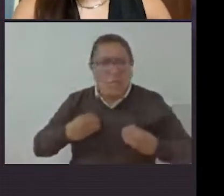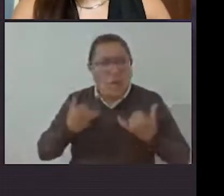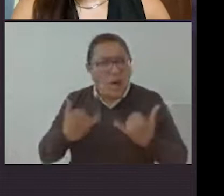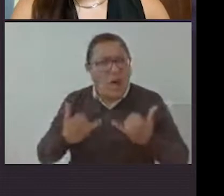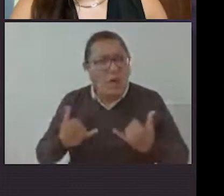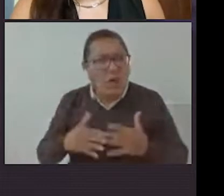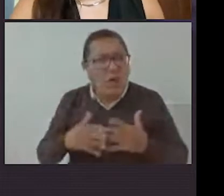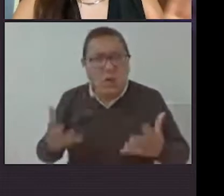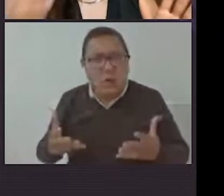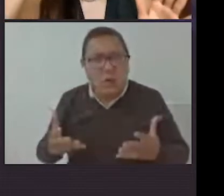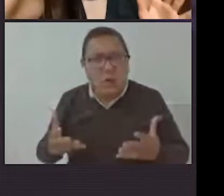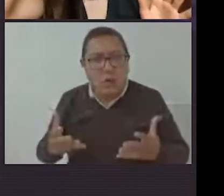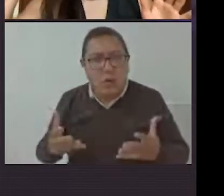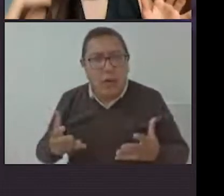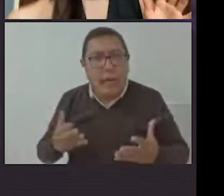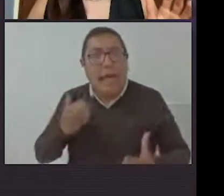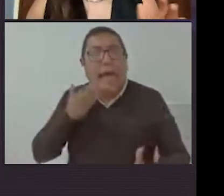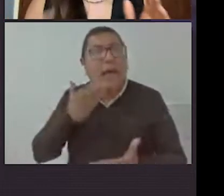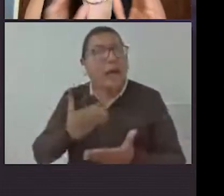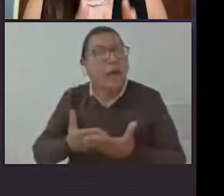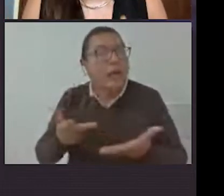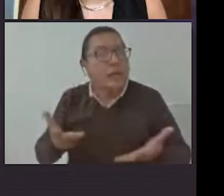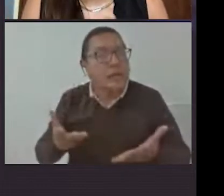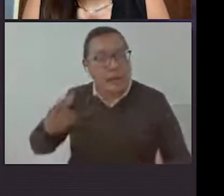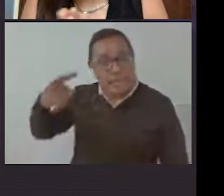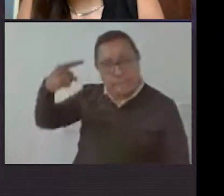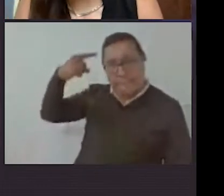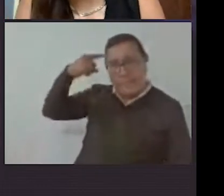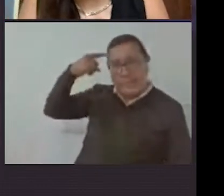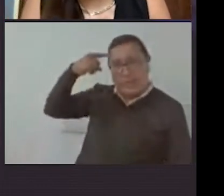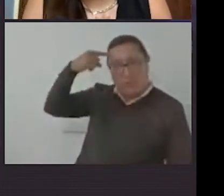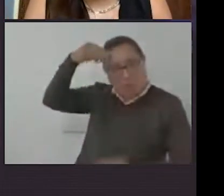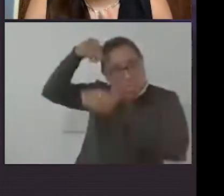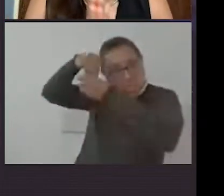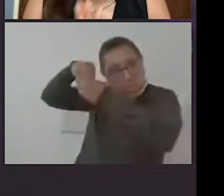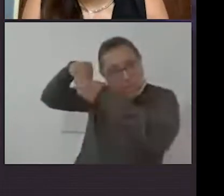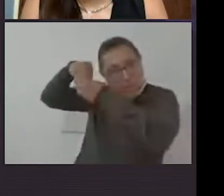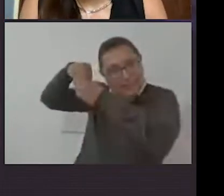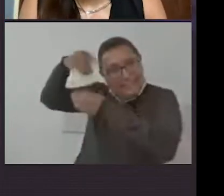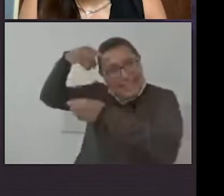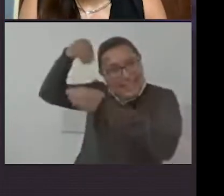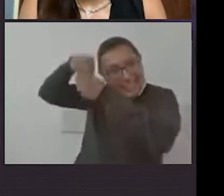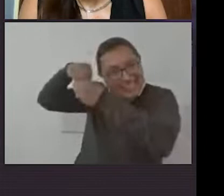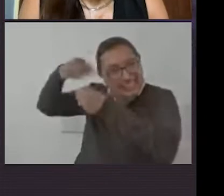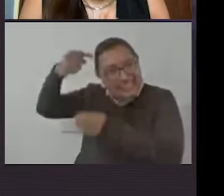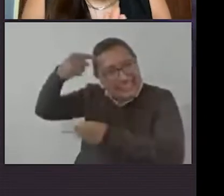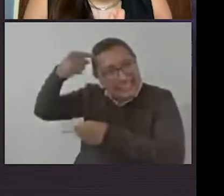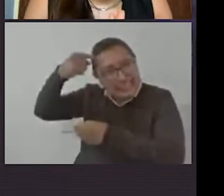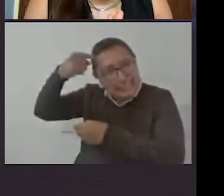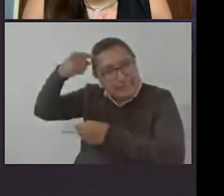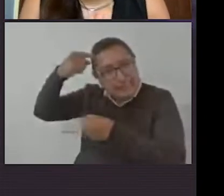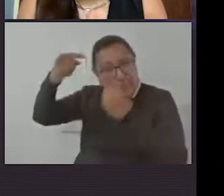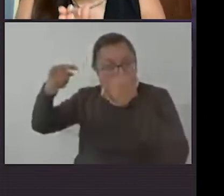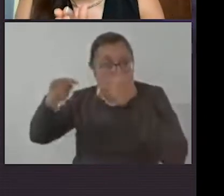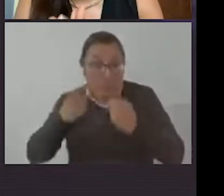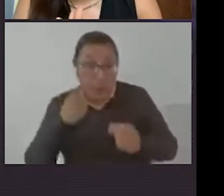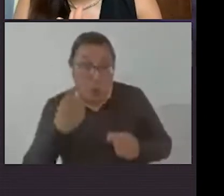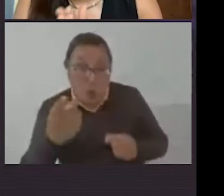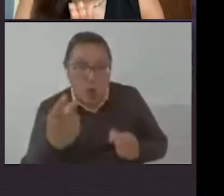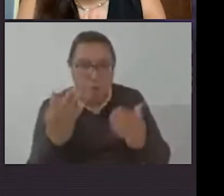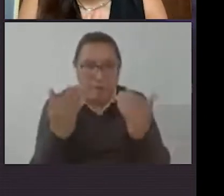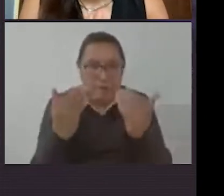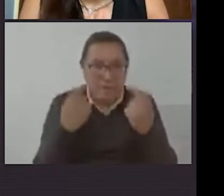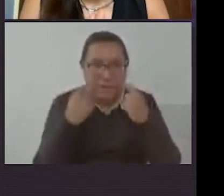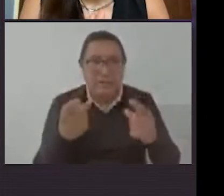Entonces aquí quiero que todos los que estamos conectados veamos hasta qué momento está la acción. La acción está en el